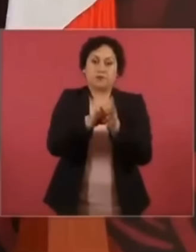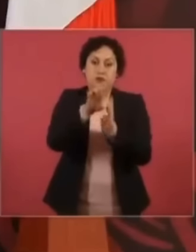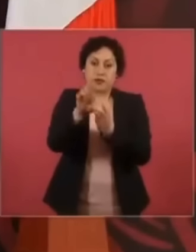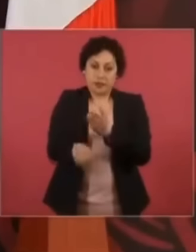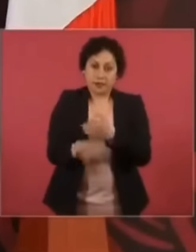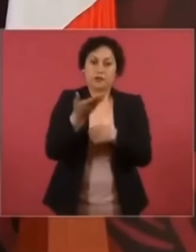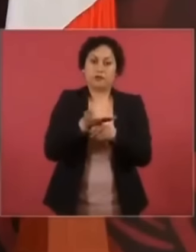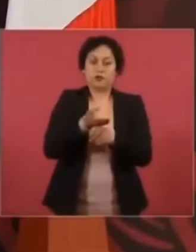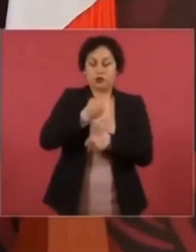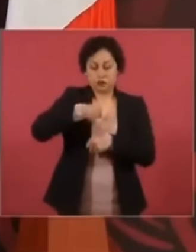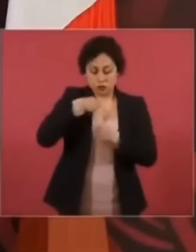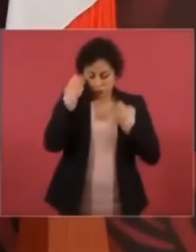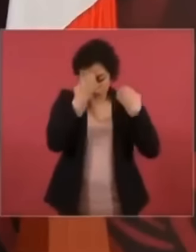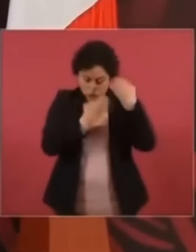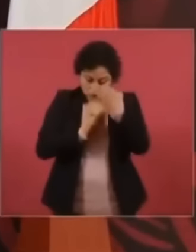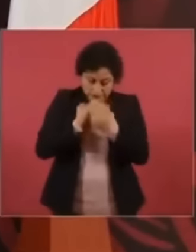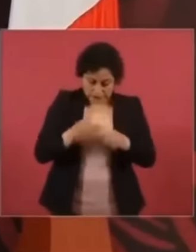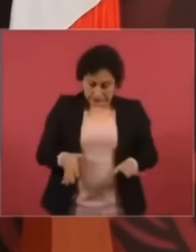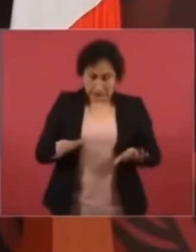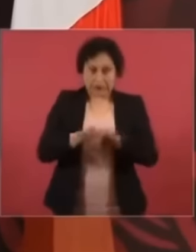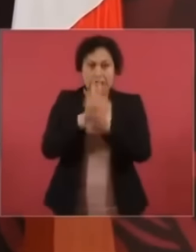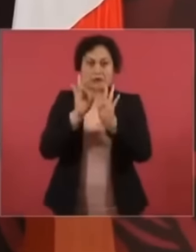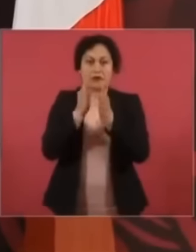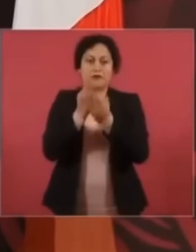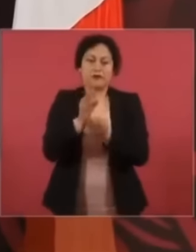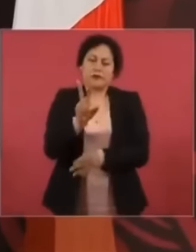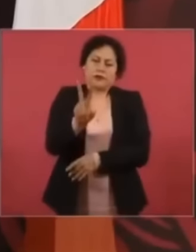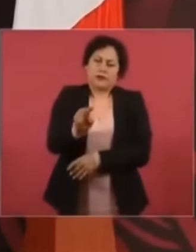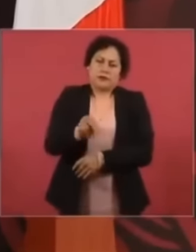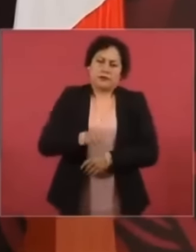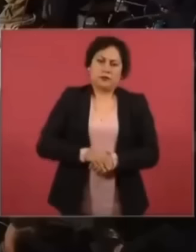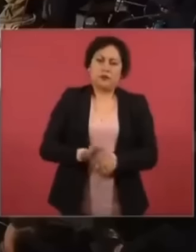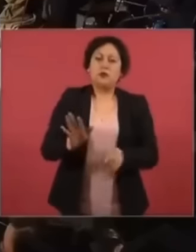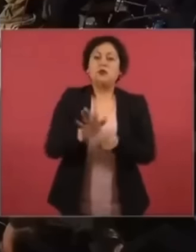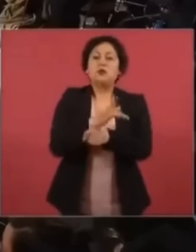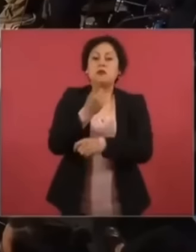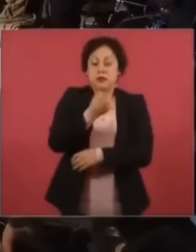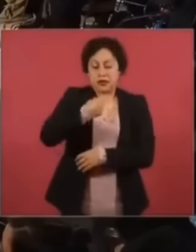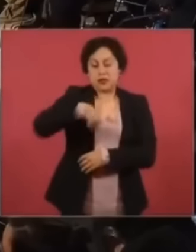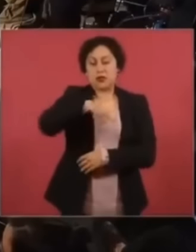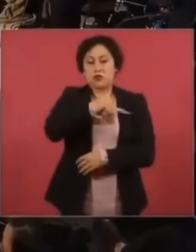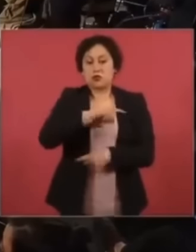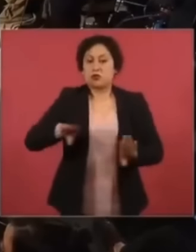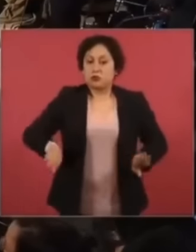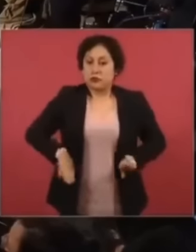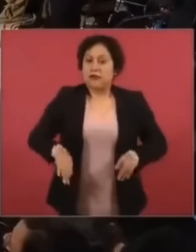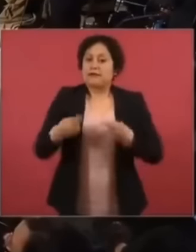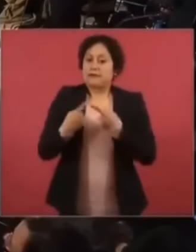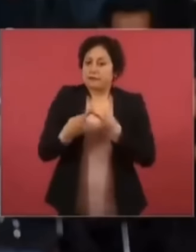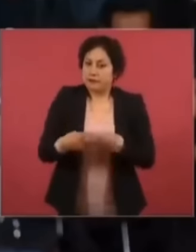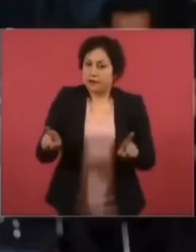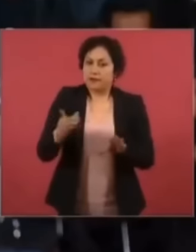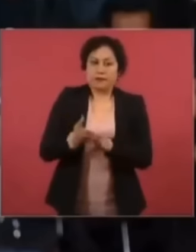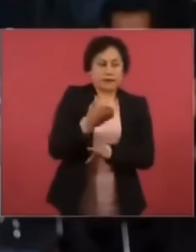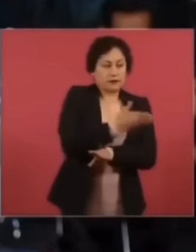cuando Enrique Peña Nieto en el último año, la tendencia llegó a 36 mil